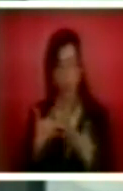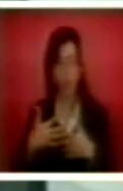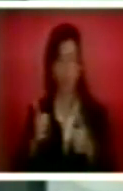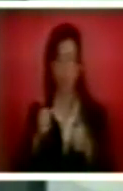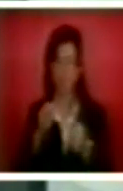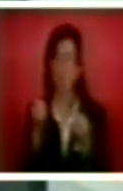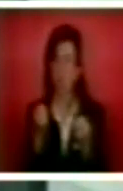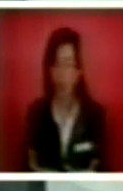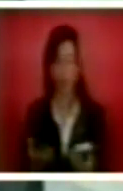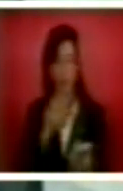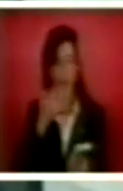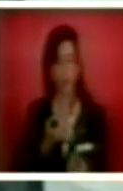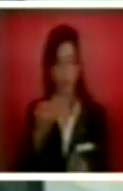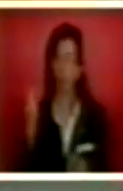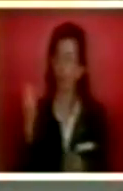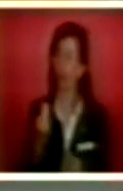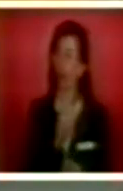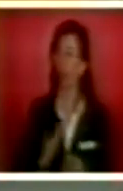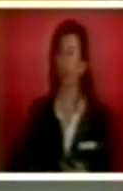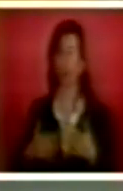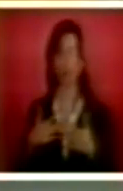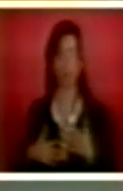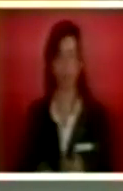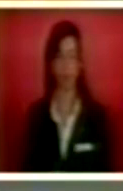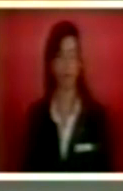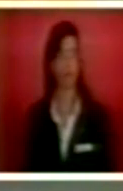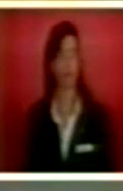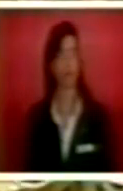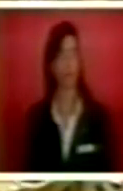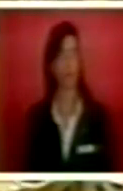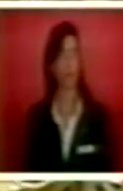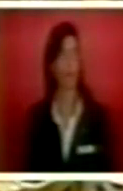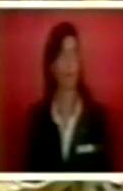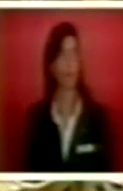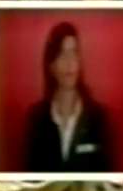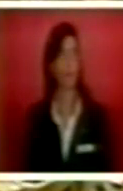mejores condiciones para ejercer su mandato.